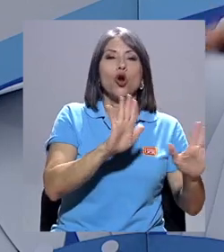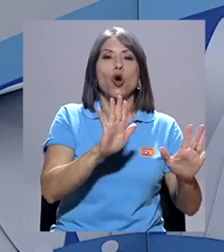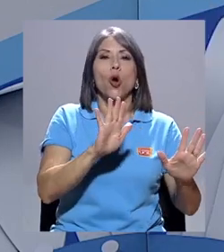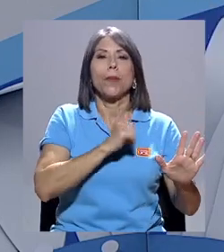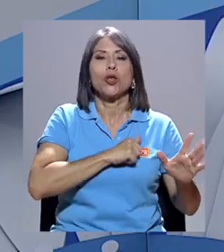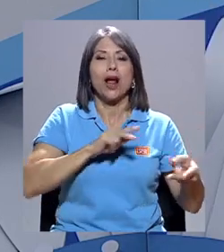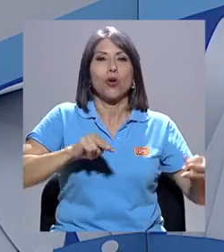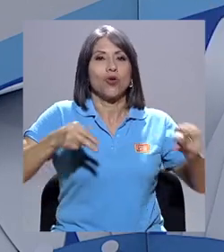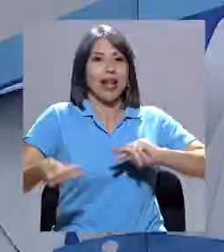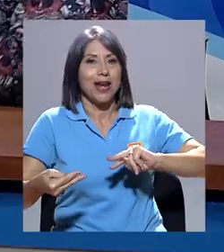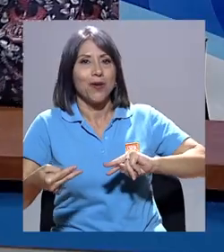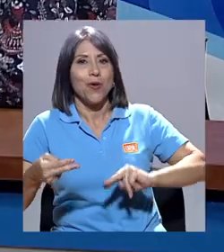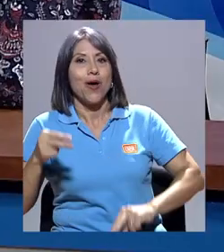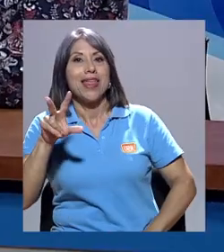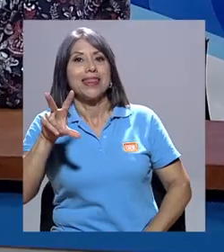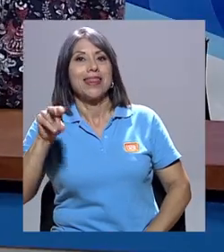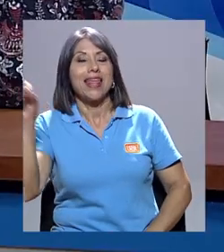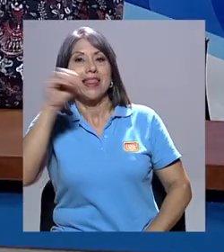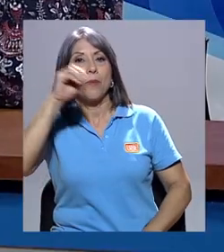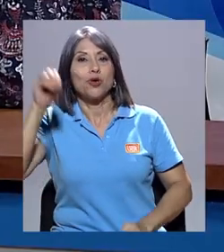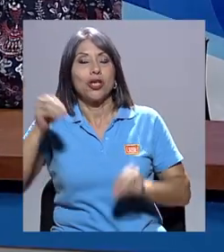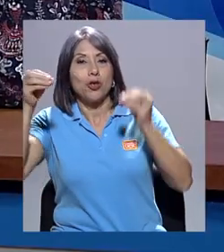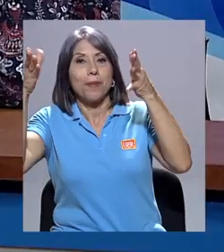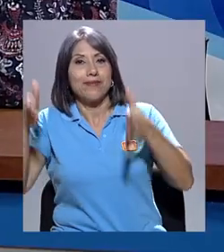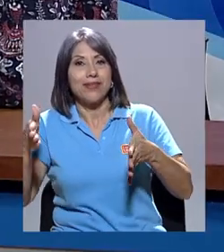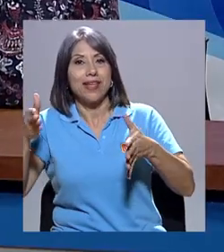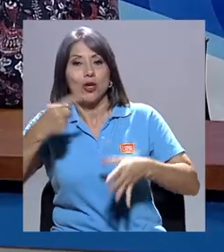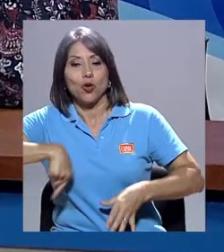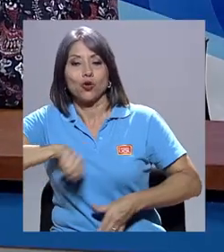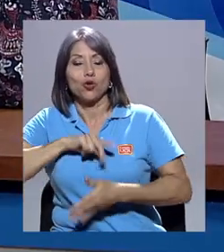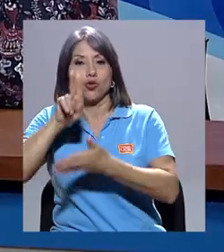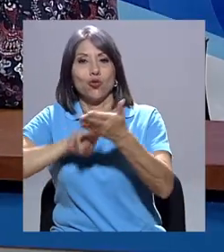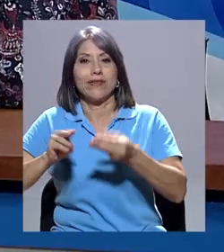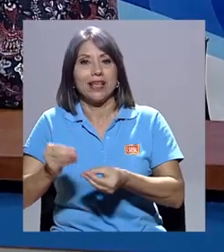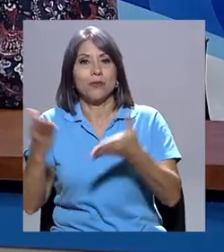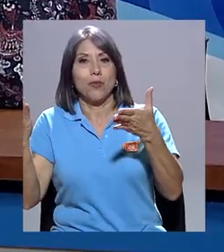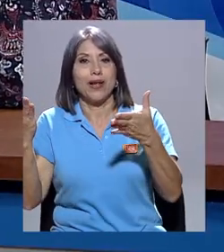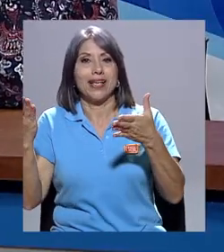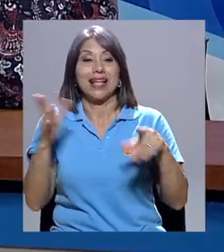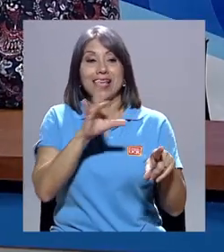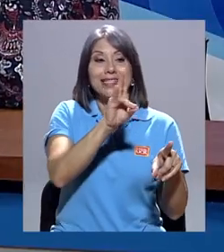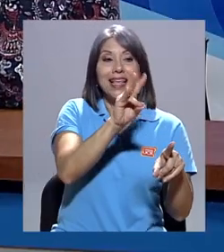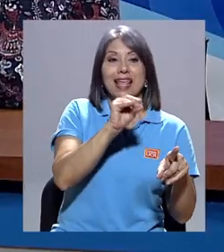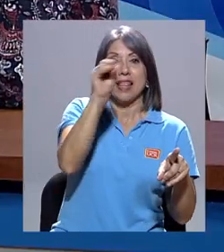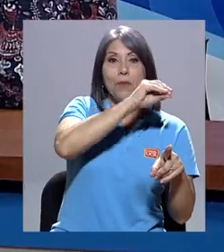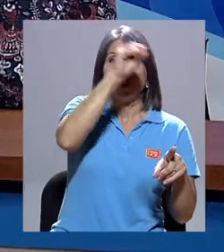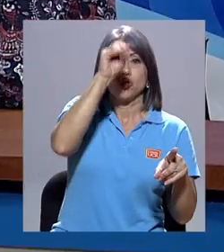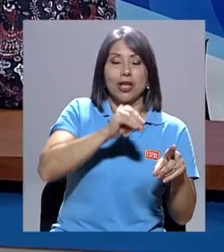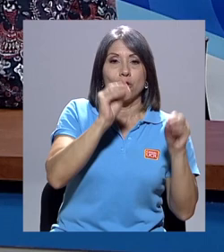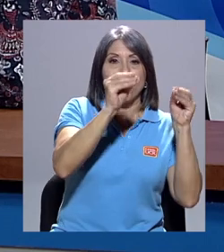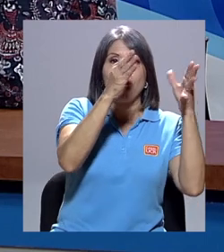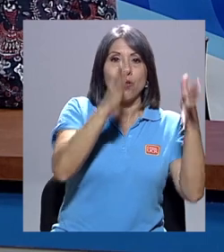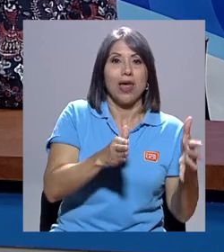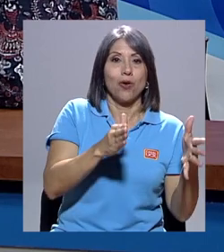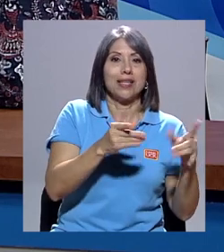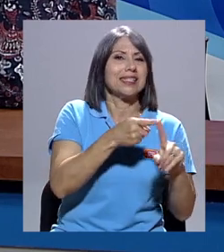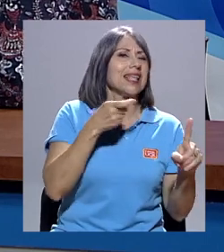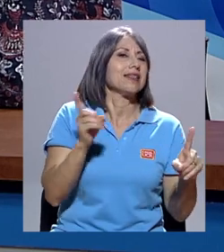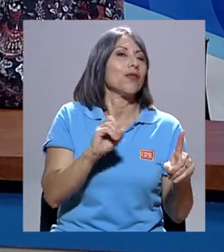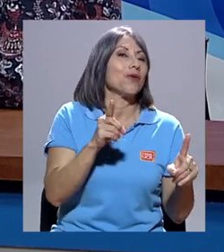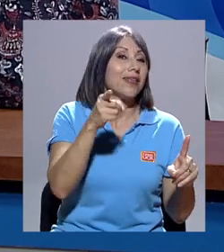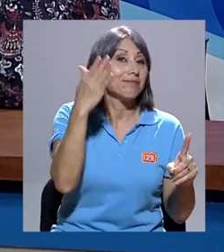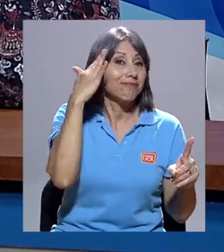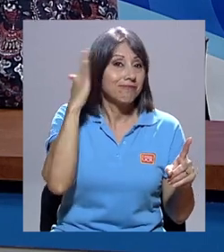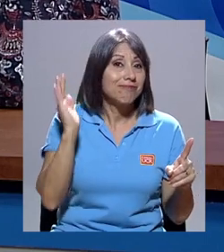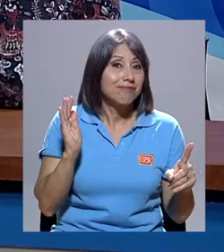30 el serio dentro de nosotros las universidades exacto y un 70 por ciento concluyó este de dónde viene qué y cuáles controles tiene